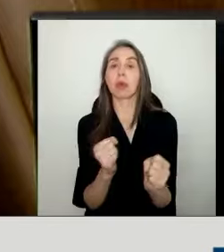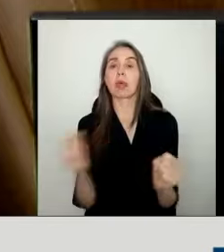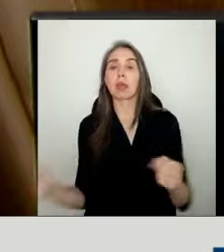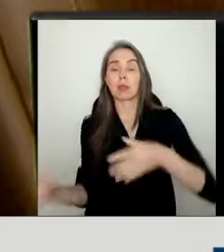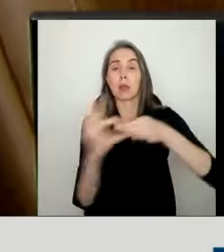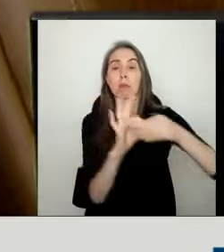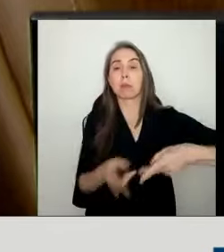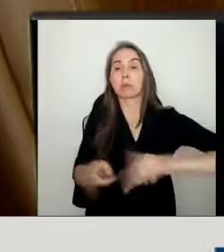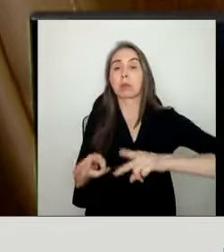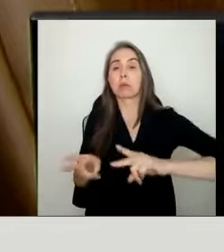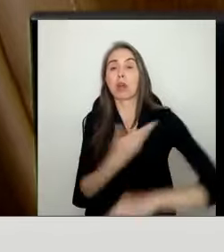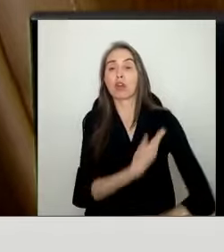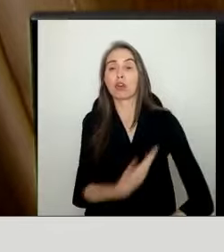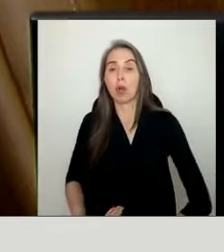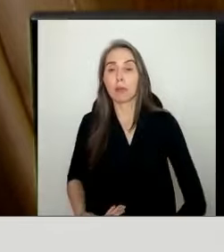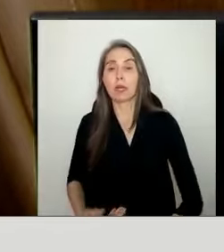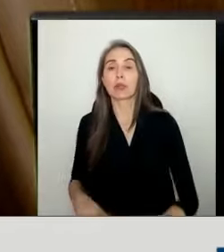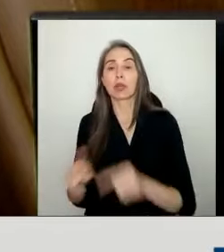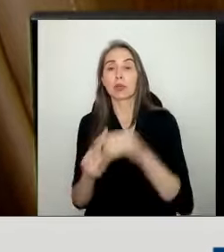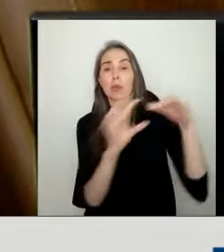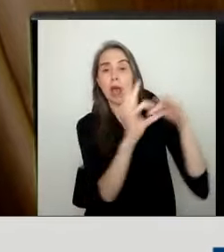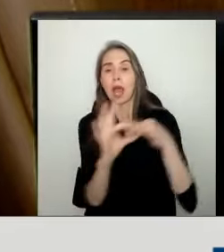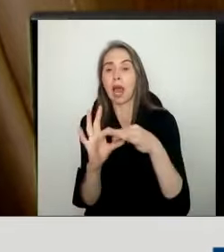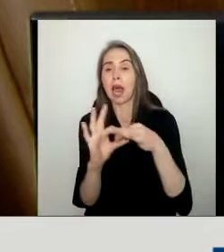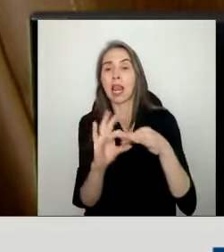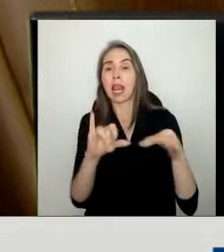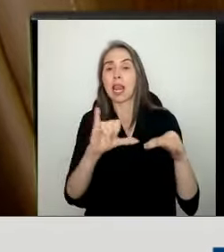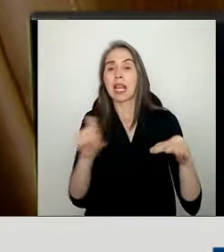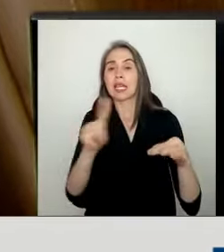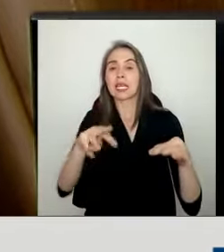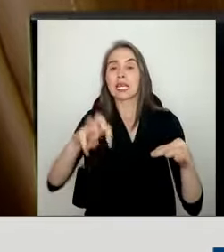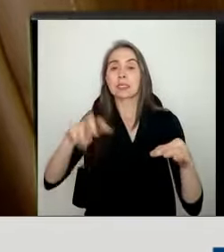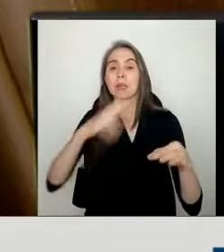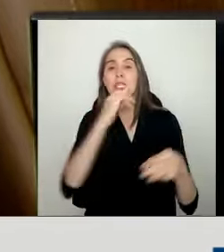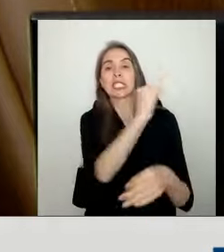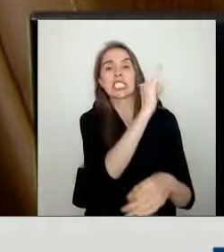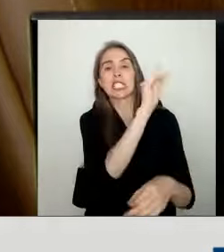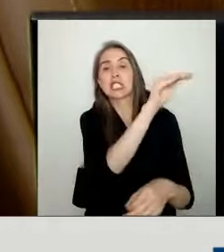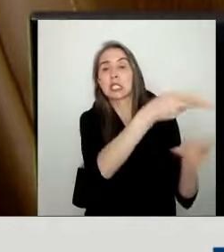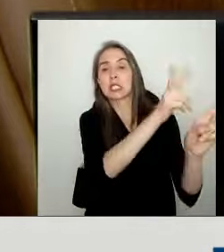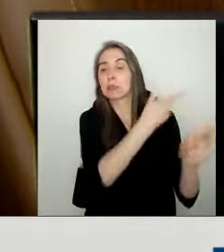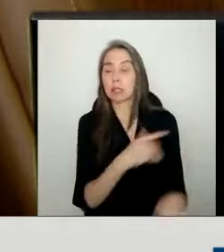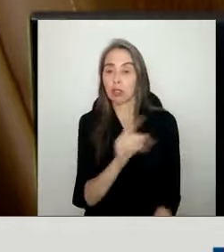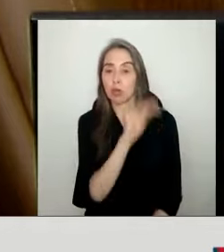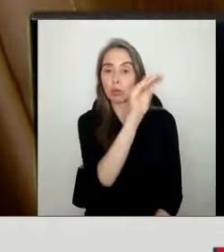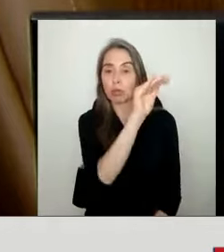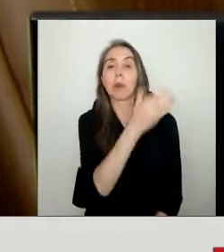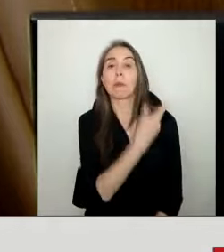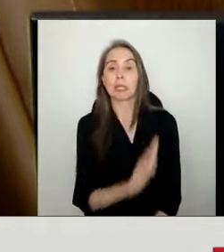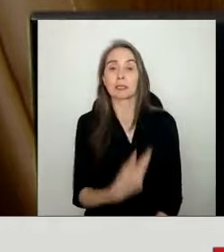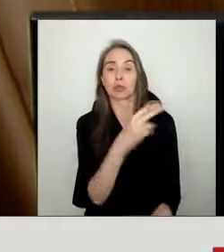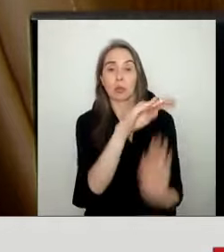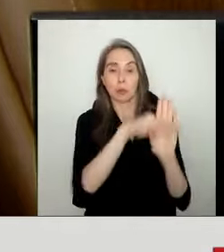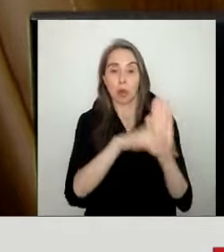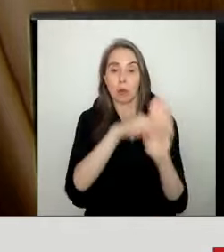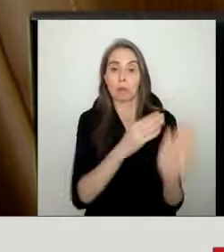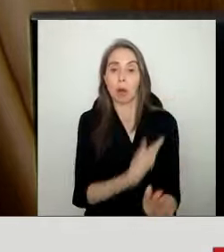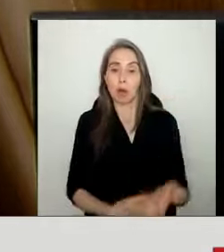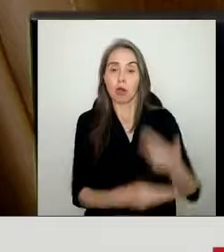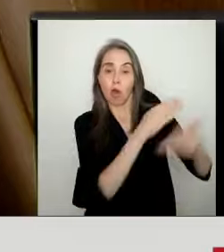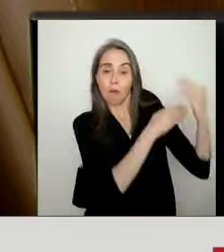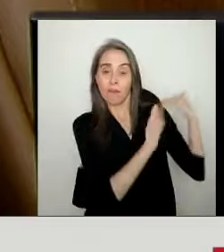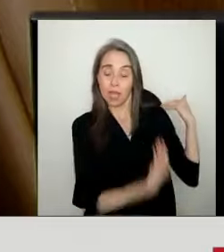puede ser un yesman tiene que ser capaz de decirle al presidente sabe qué sus programas o los programas del gobierno anterior están mal